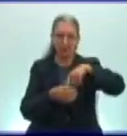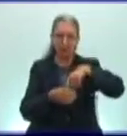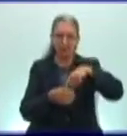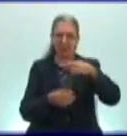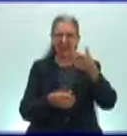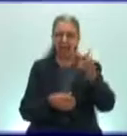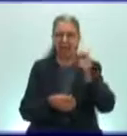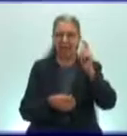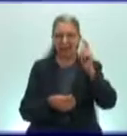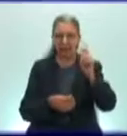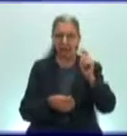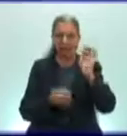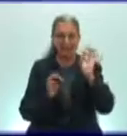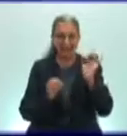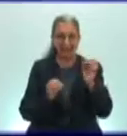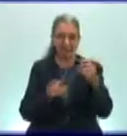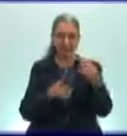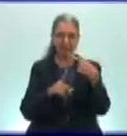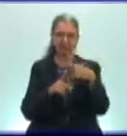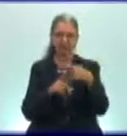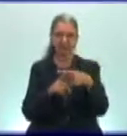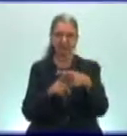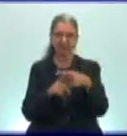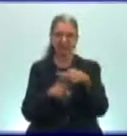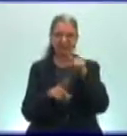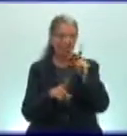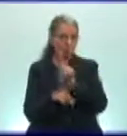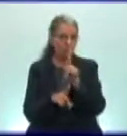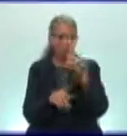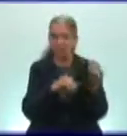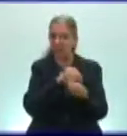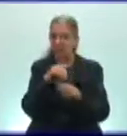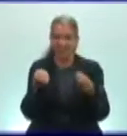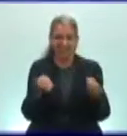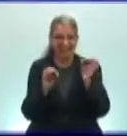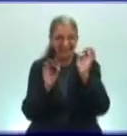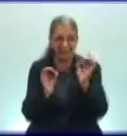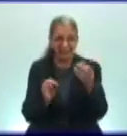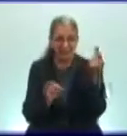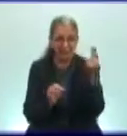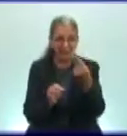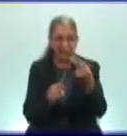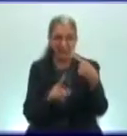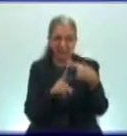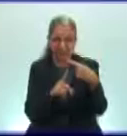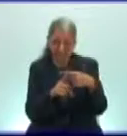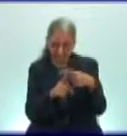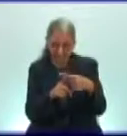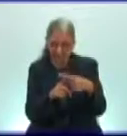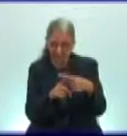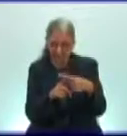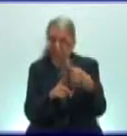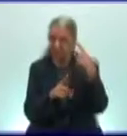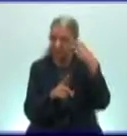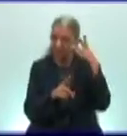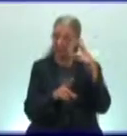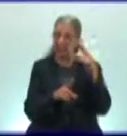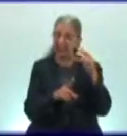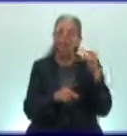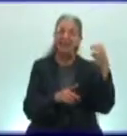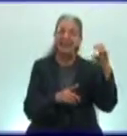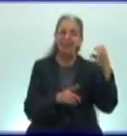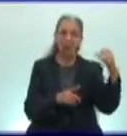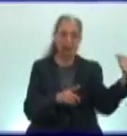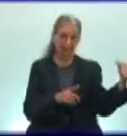es positiva. Fíjense que en el núcleo, ¿qué partículas son las que tienen carga? Por supuesto, ahí